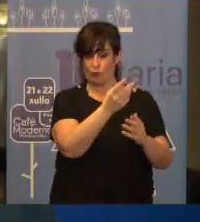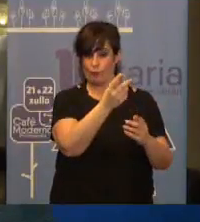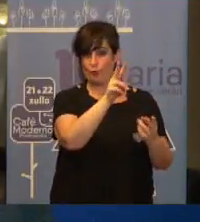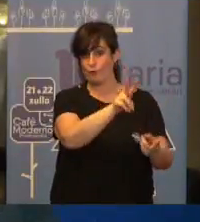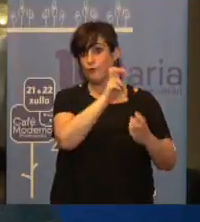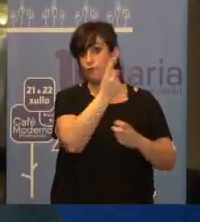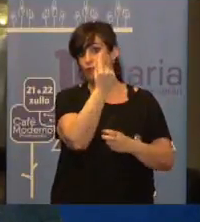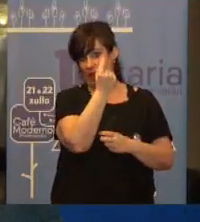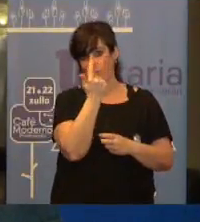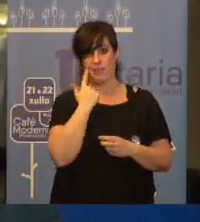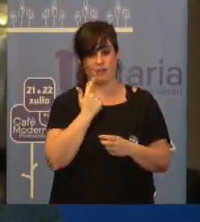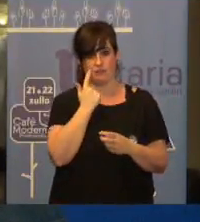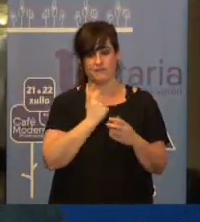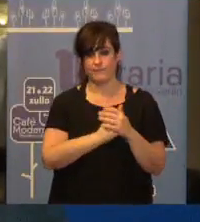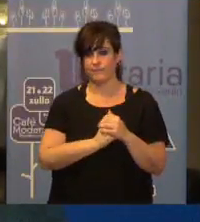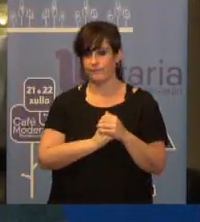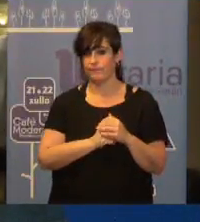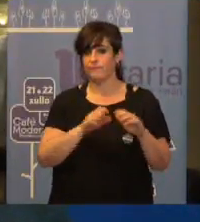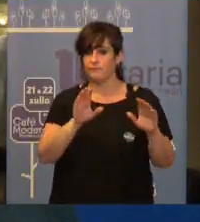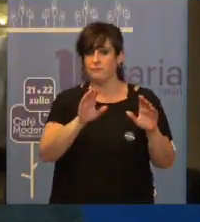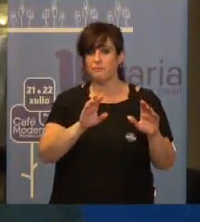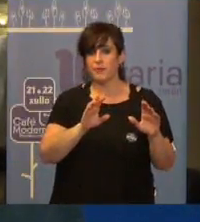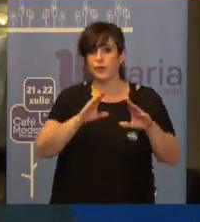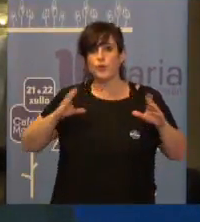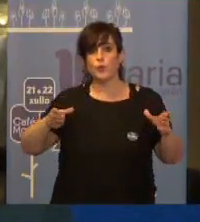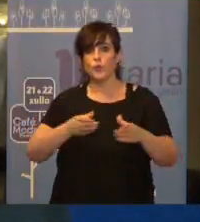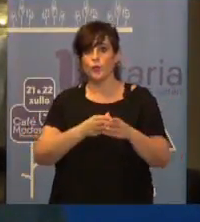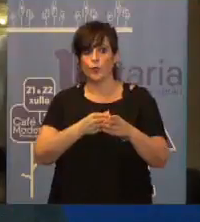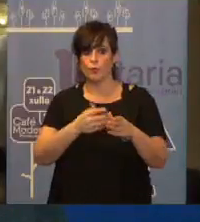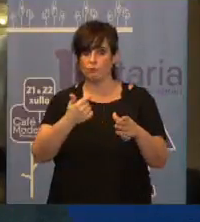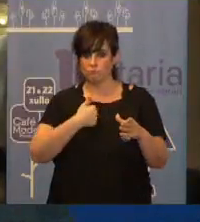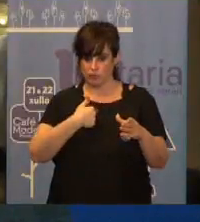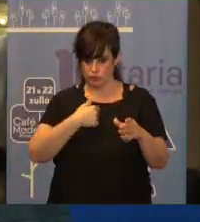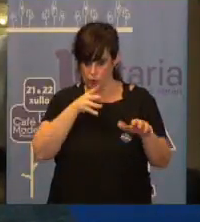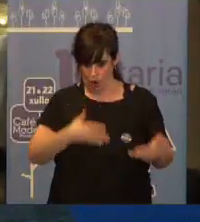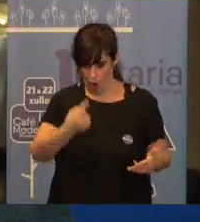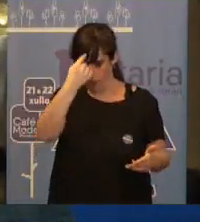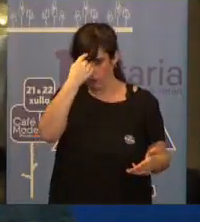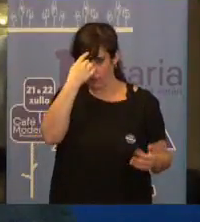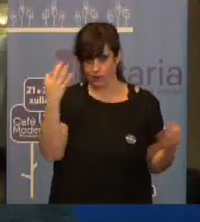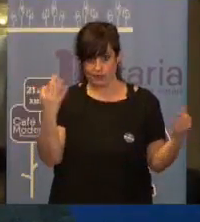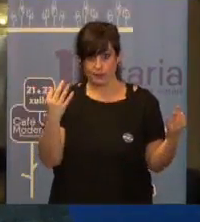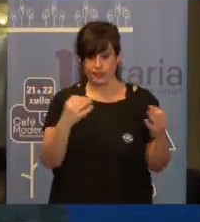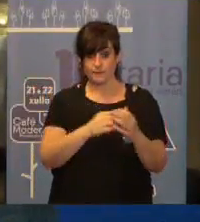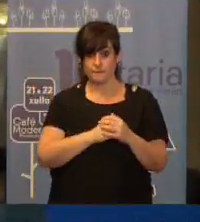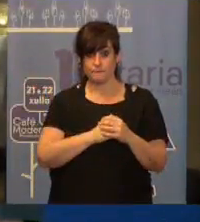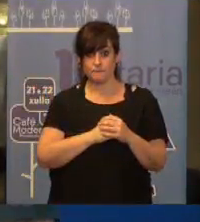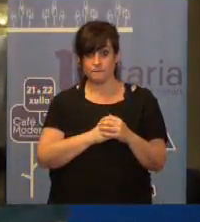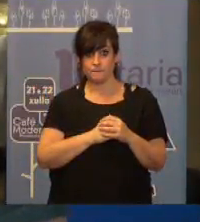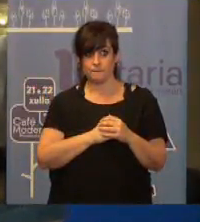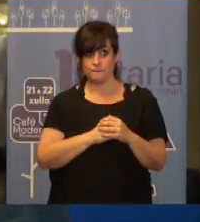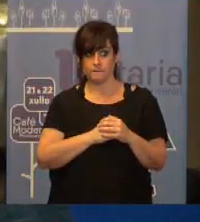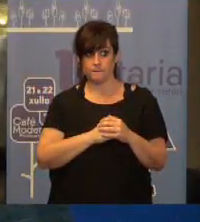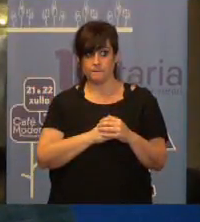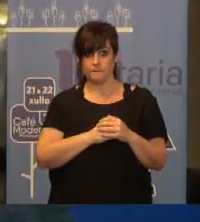pero, en outro sentido, a verdade é que o bipartito fixo ben, e é o que voto en falta hoxe mesmo, en relación a unha posible